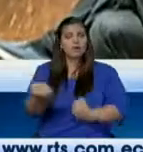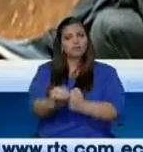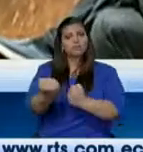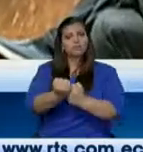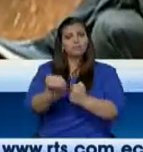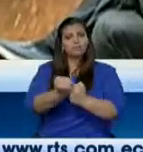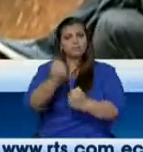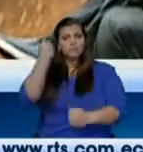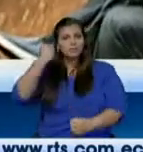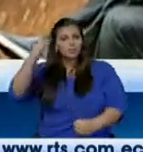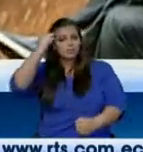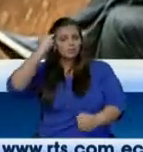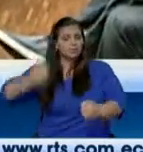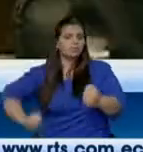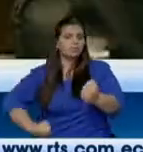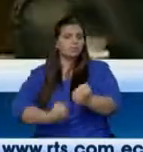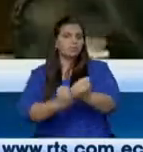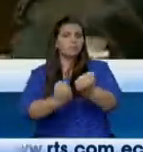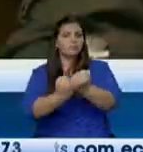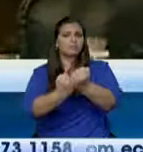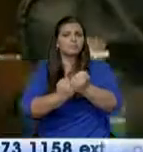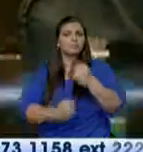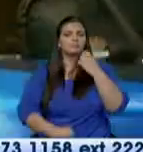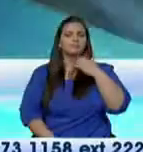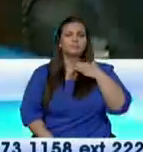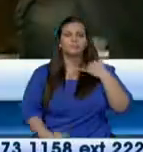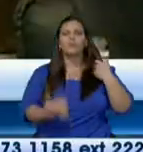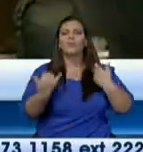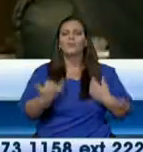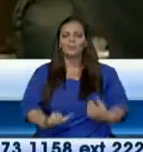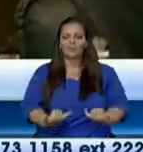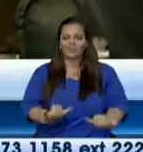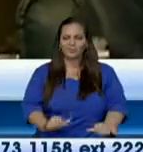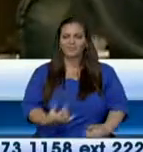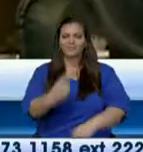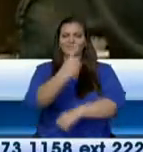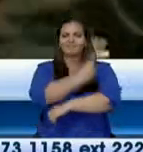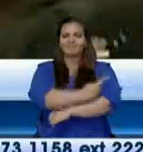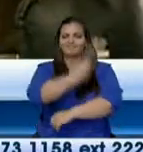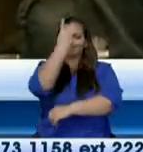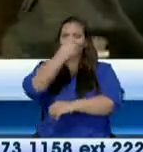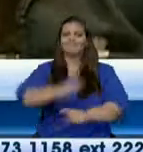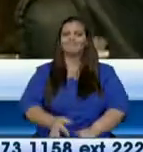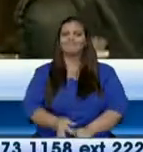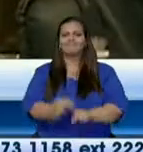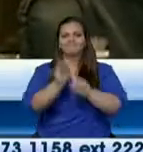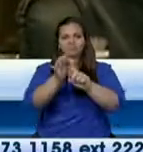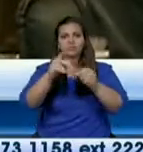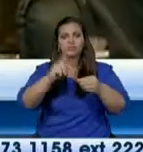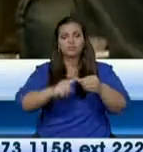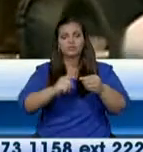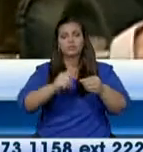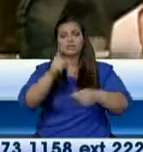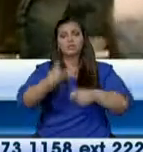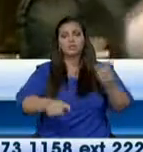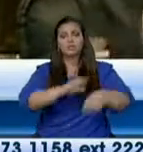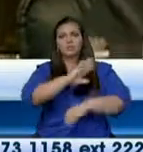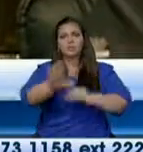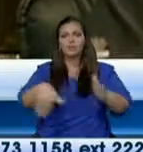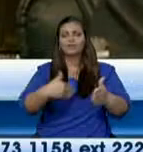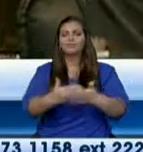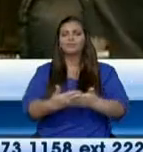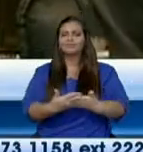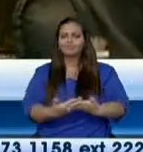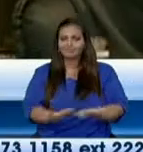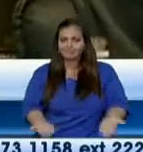el 37,32%. Hoy es un gran día para los quiteños. Esta es una gran noticia que nos acerca cada